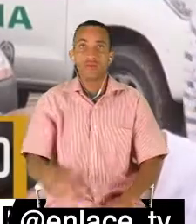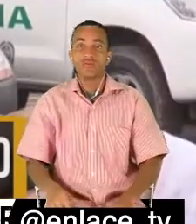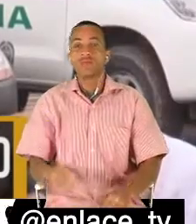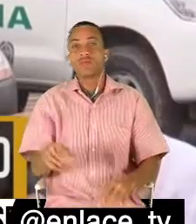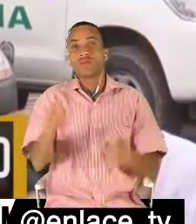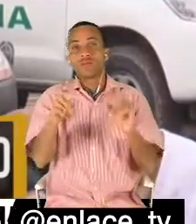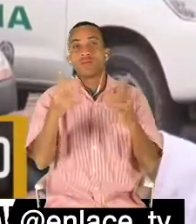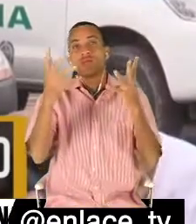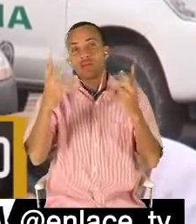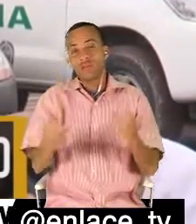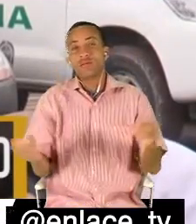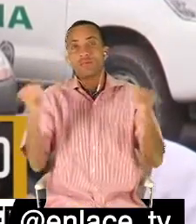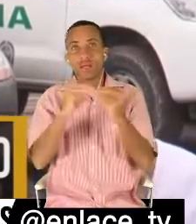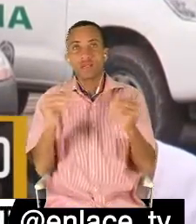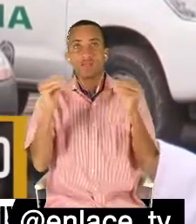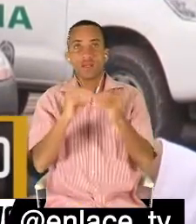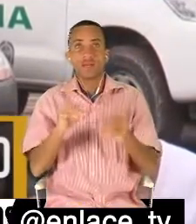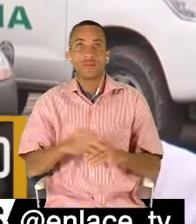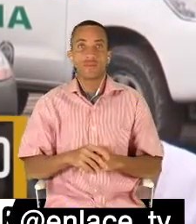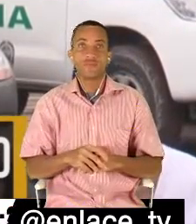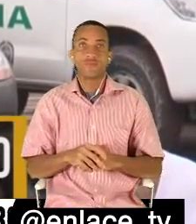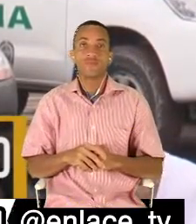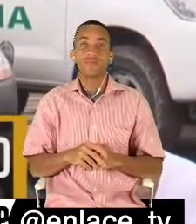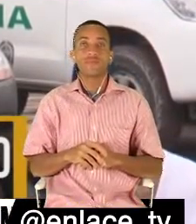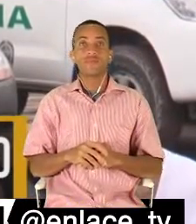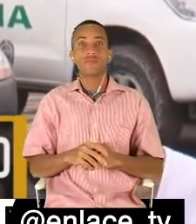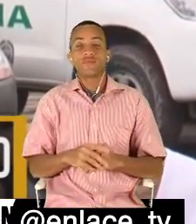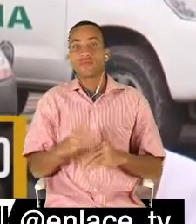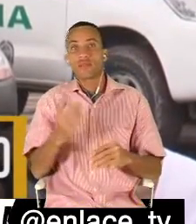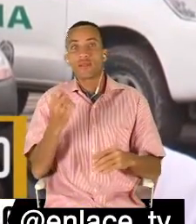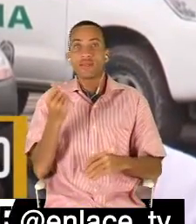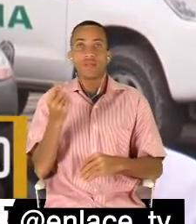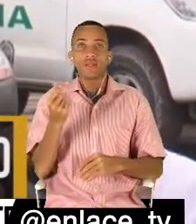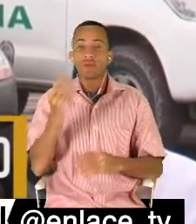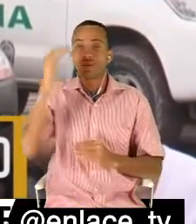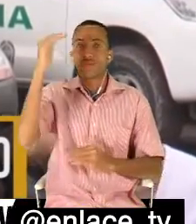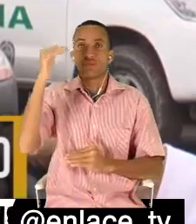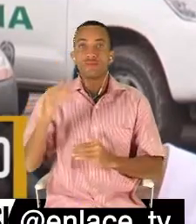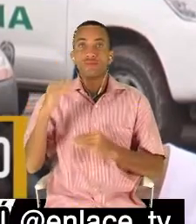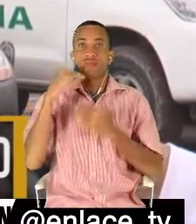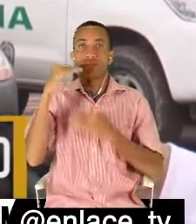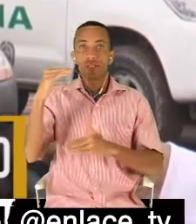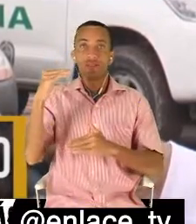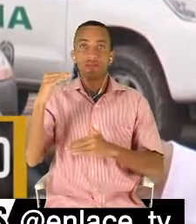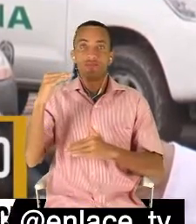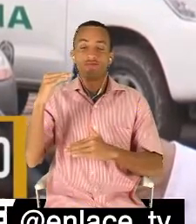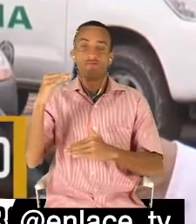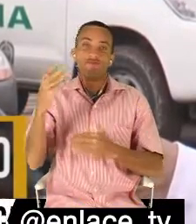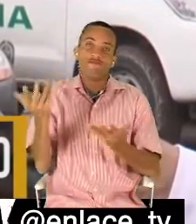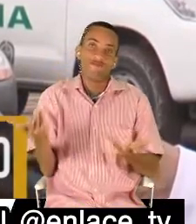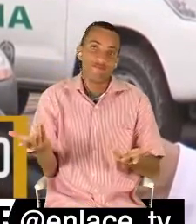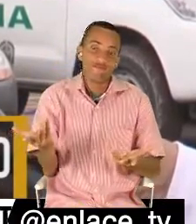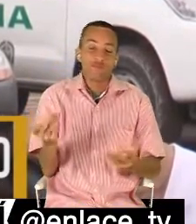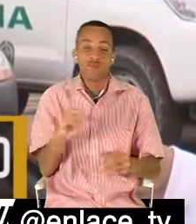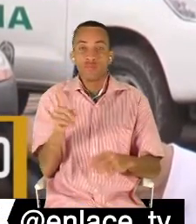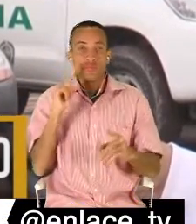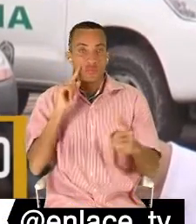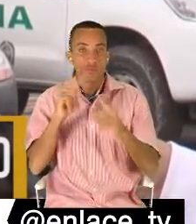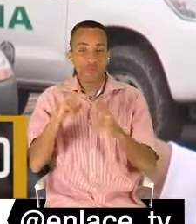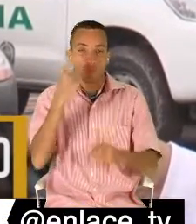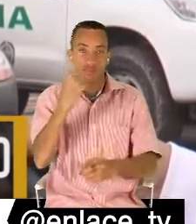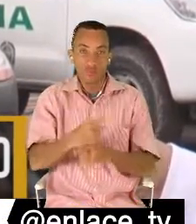más cosas, pero infortunadamente los recursos son limitados y vamos a ejecutar el plan de desarrollo. Estoy